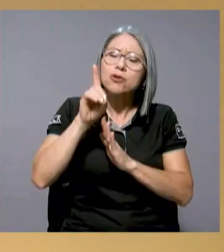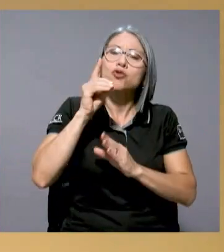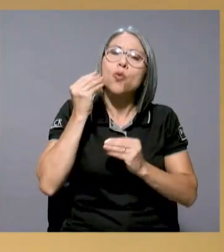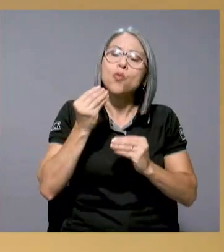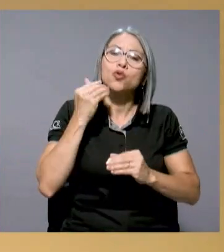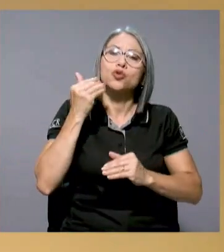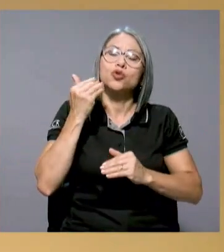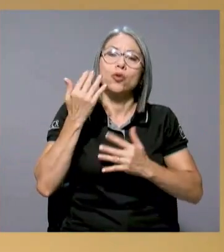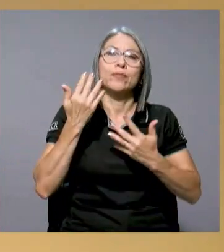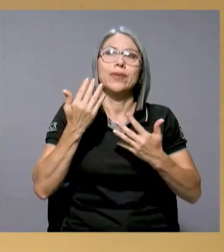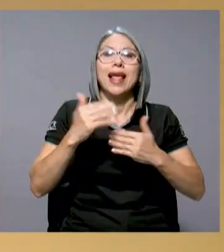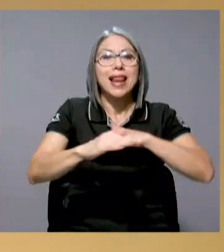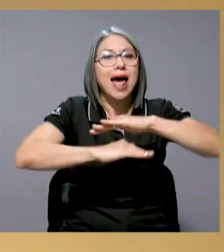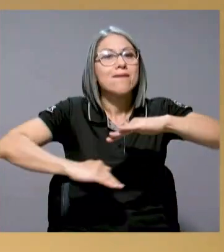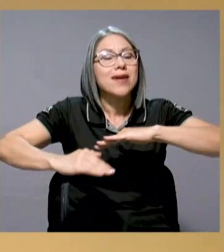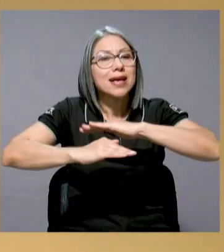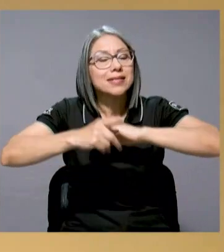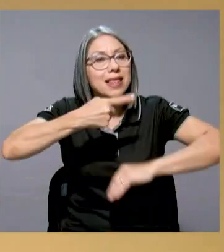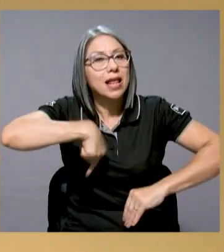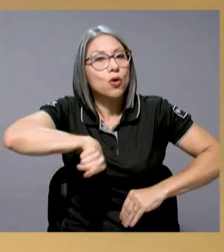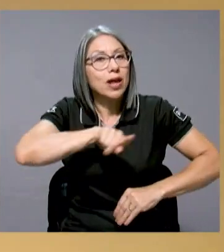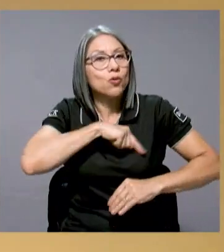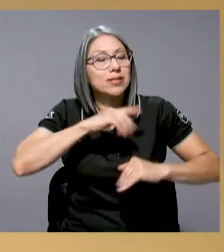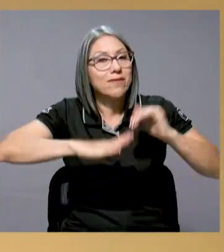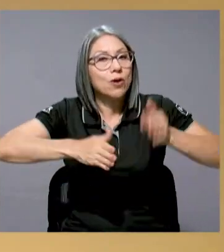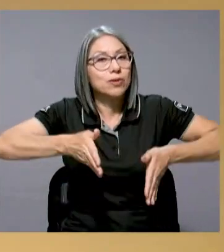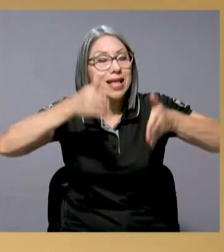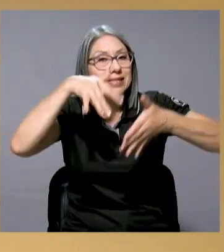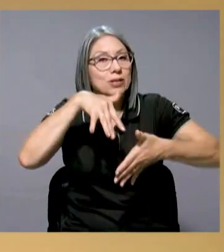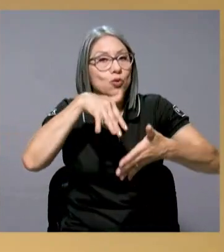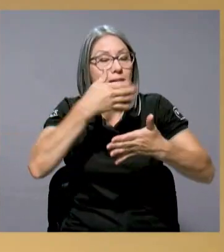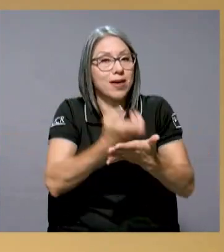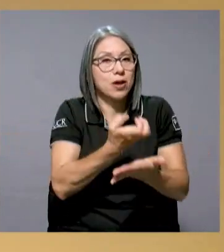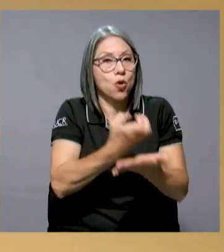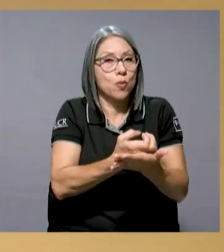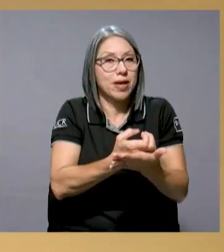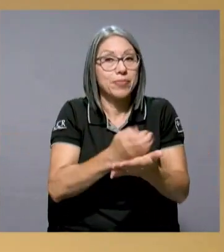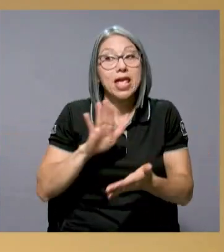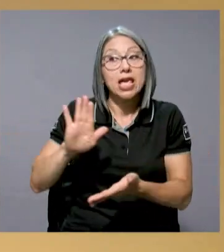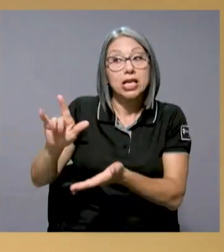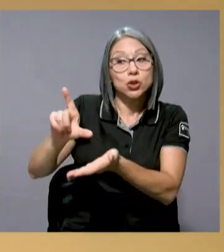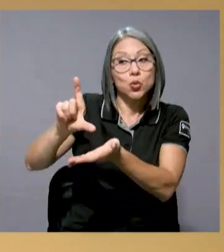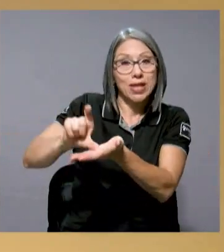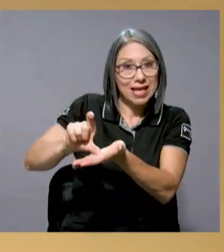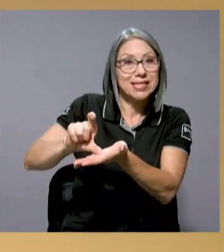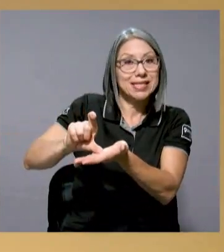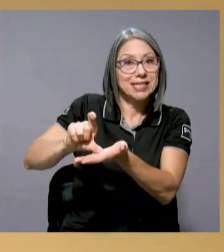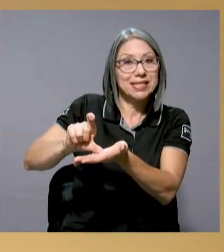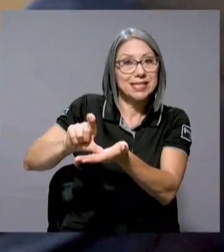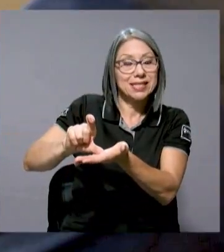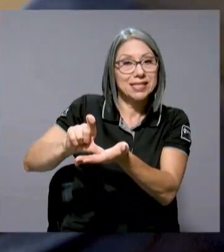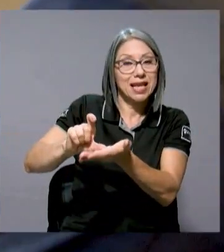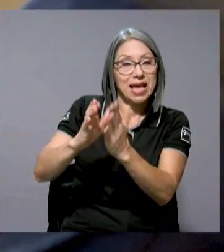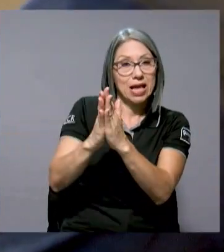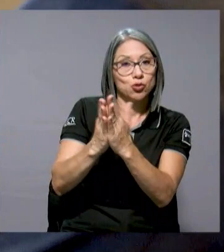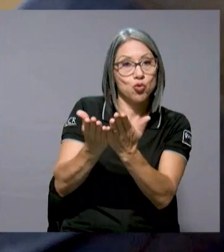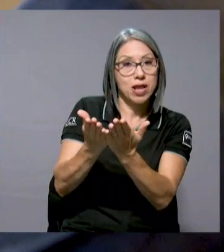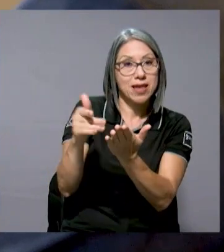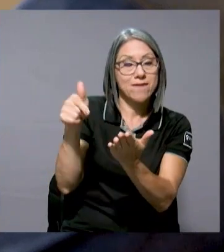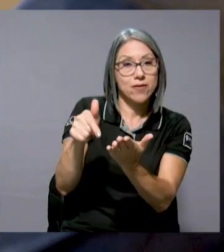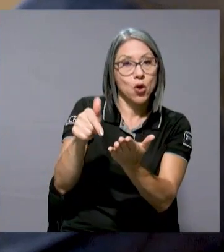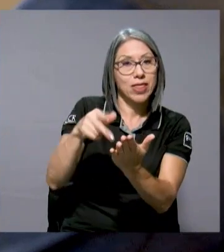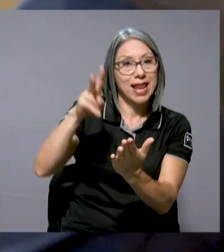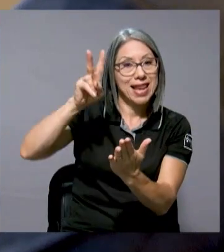se estudiaba en nuestra facultad en el tema de economía, y como les decía, pues su tesis, que es un libro de